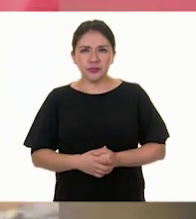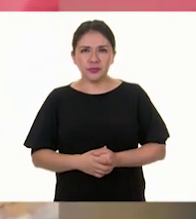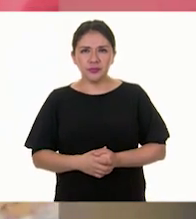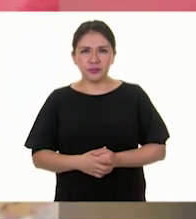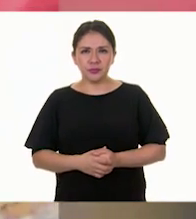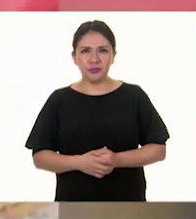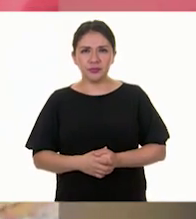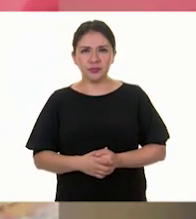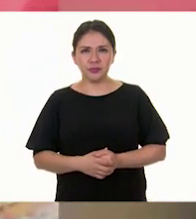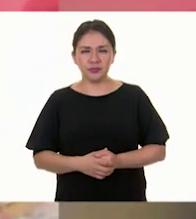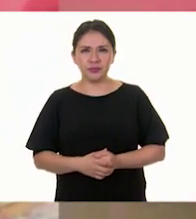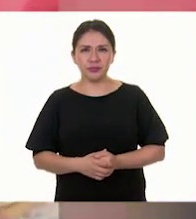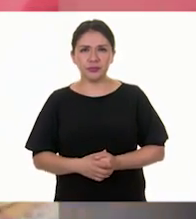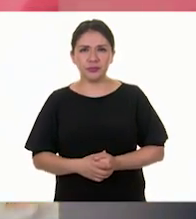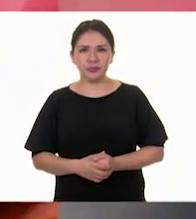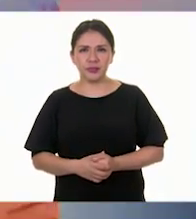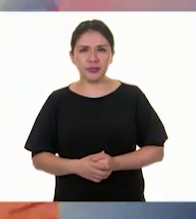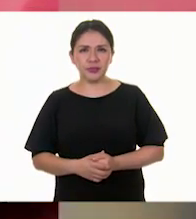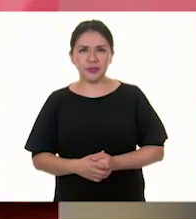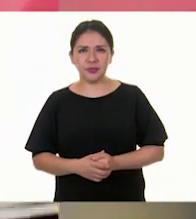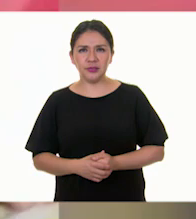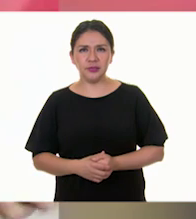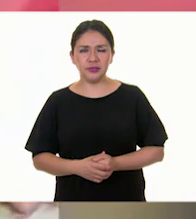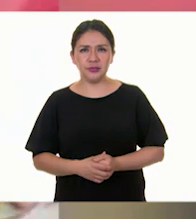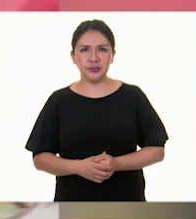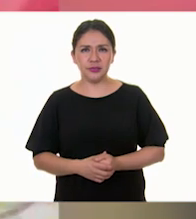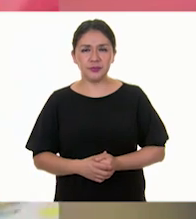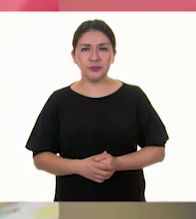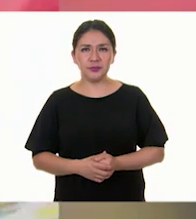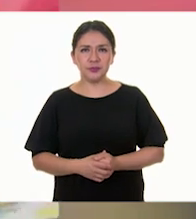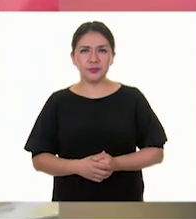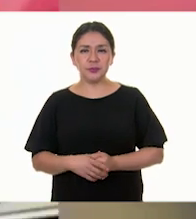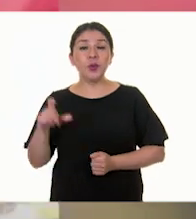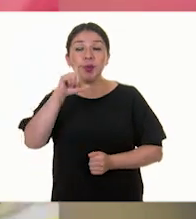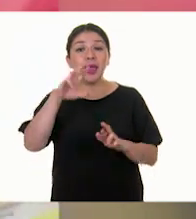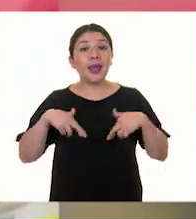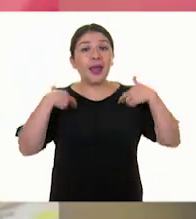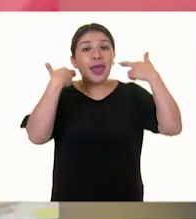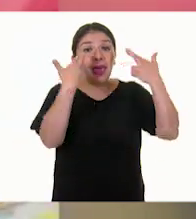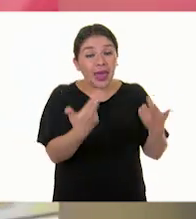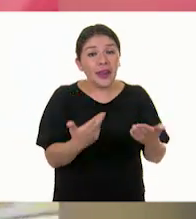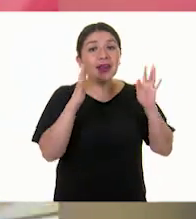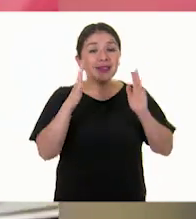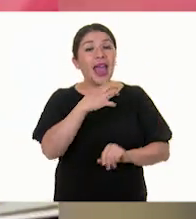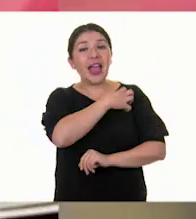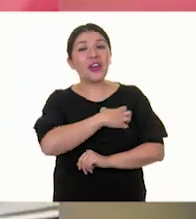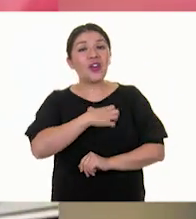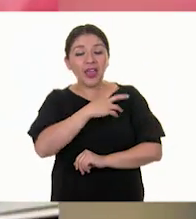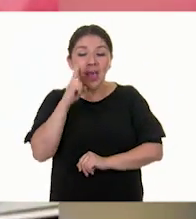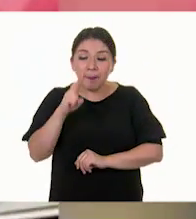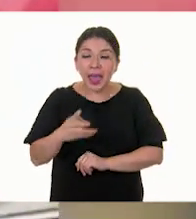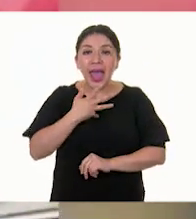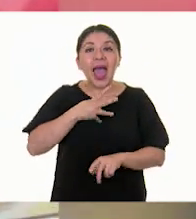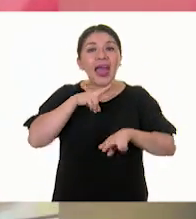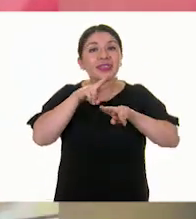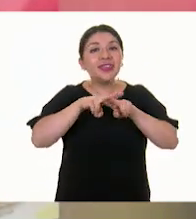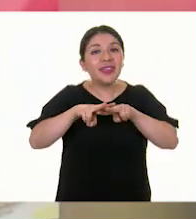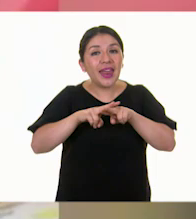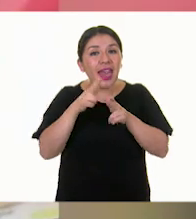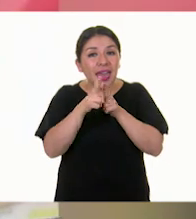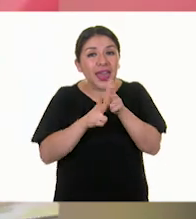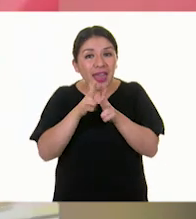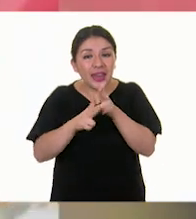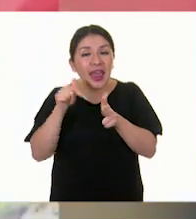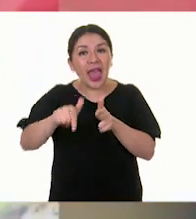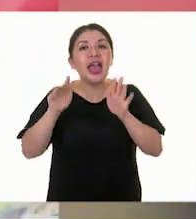y yo siempre se fueron. Y entonces allí está un trenecito y